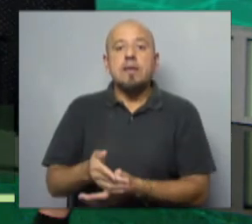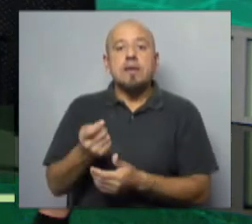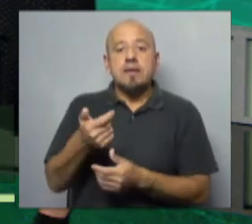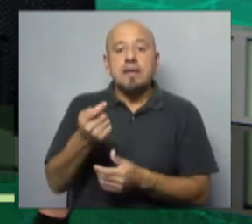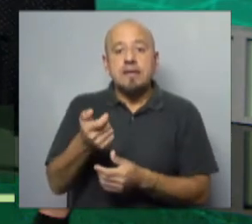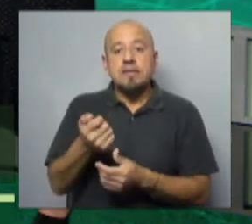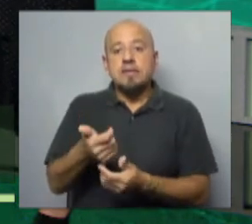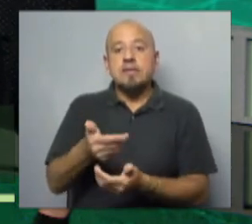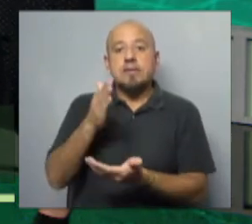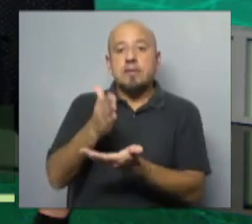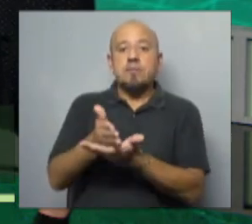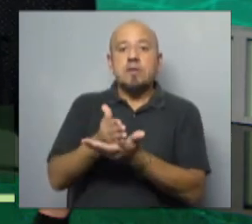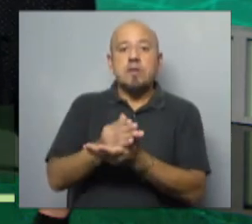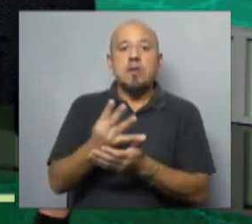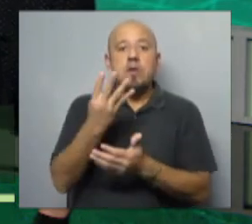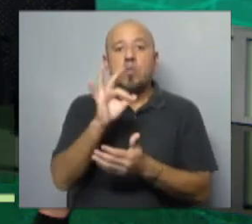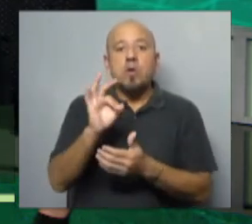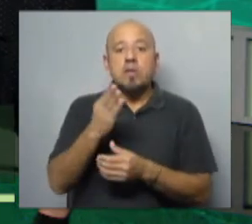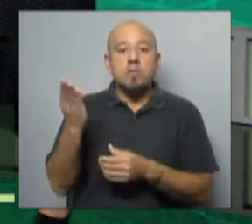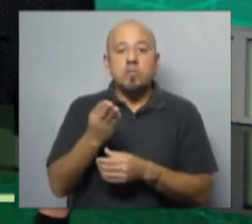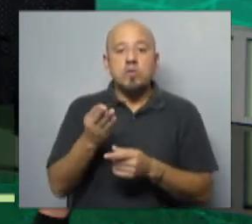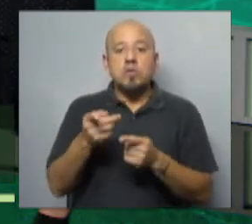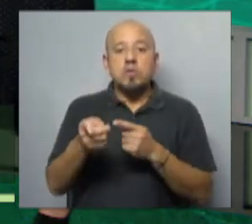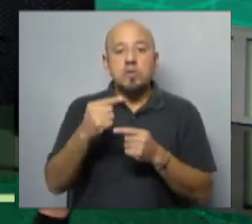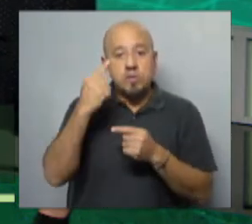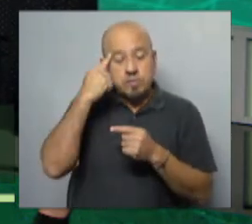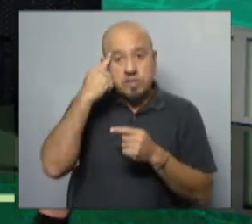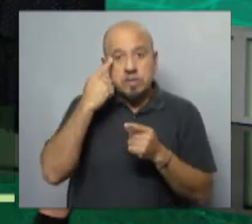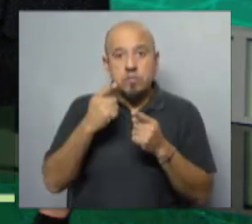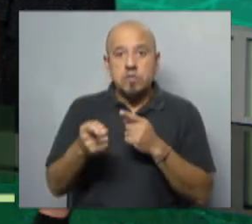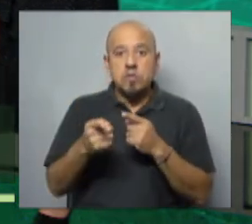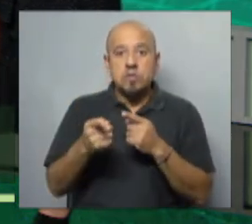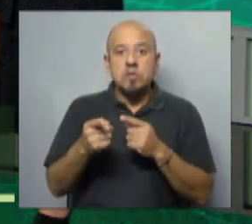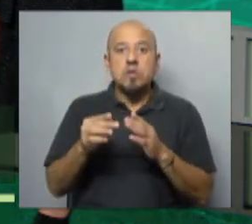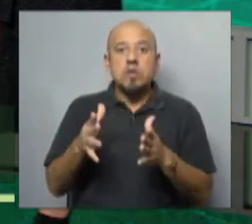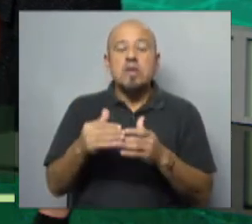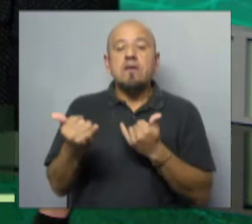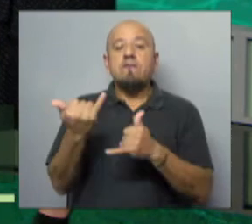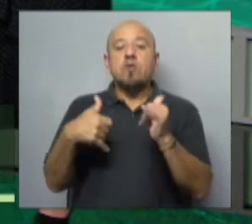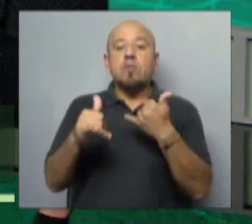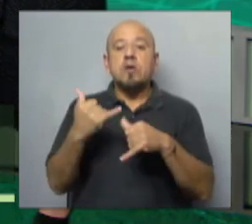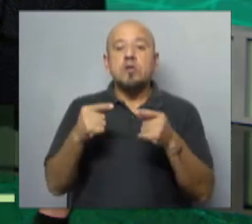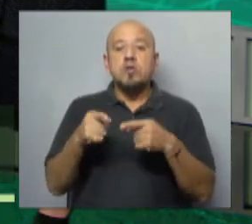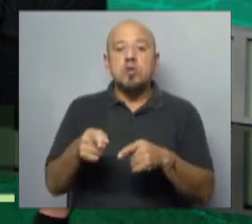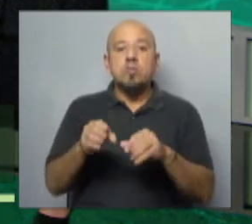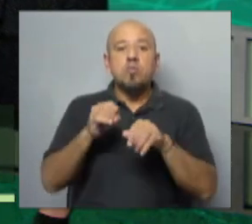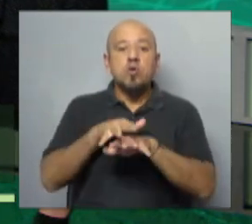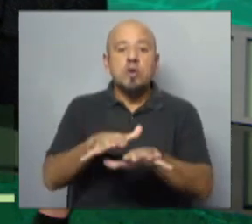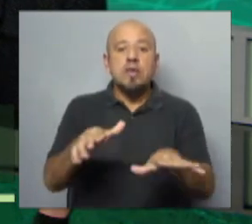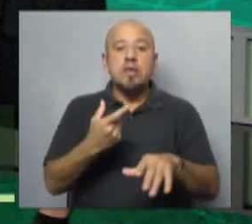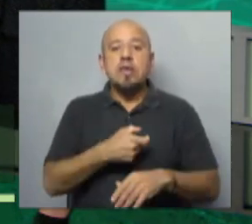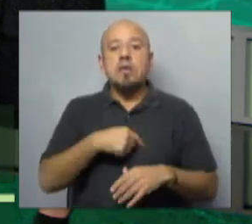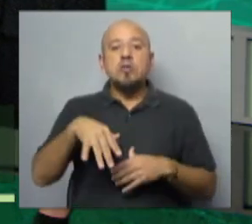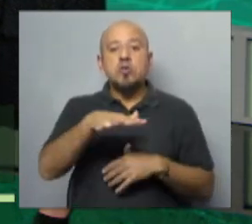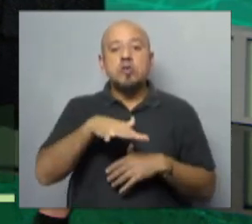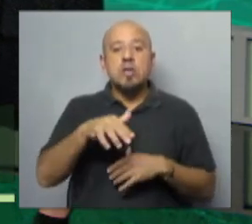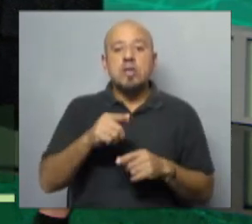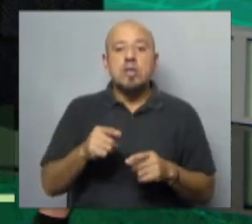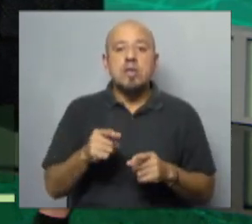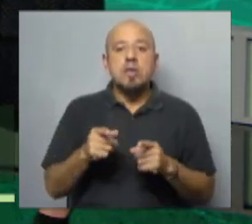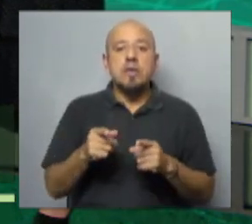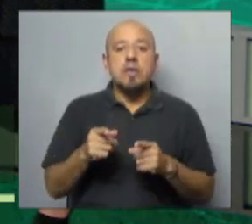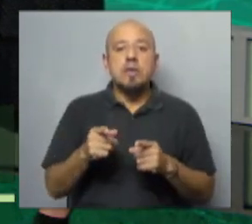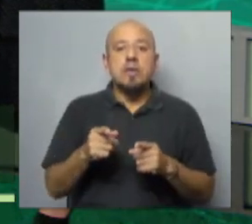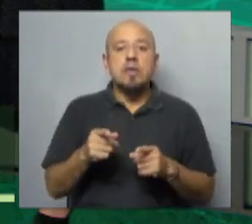la mitad no un poco más del 40% si pensamos en estas grandes mitades se informa no solo por redes sociales sino también por